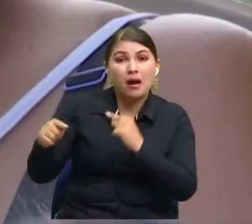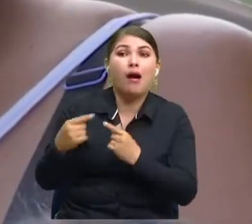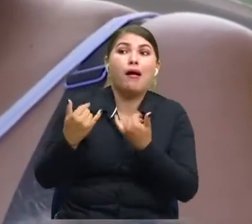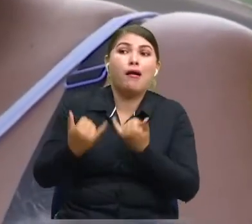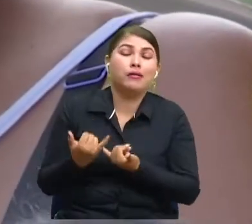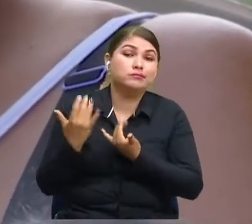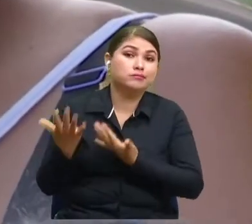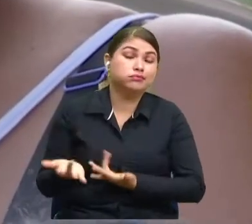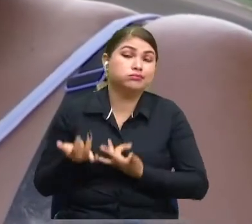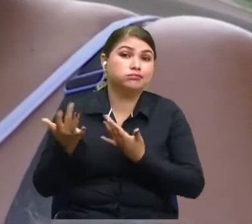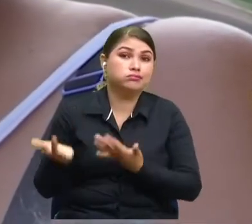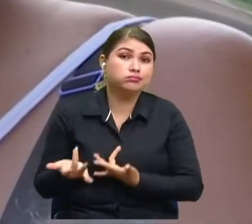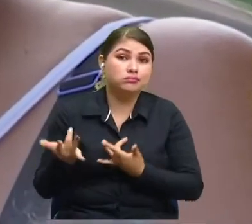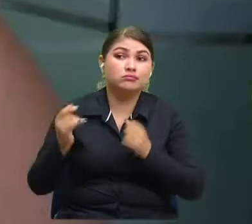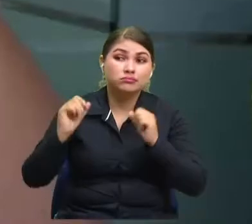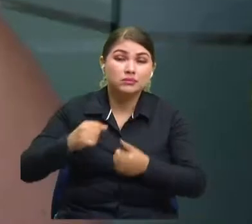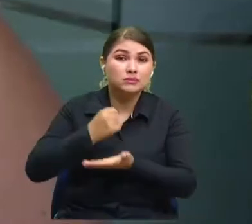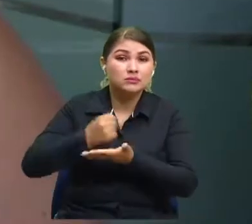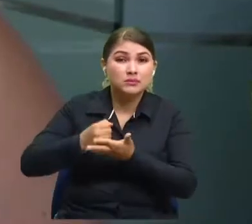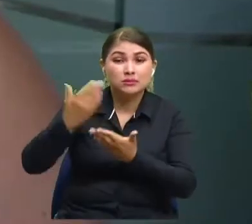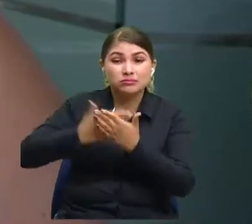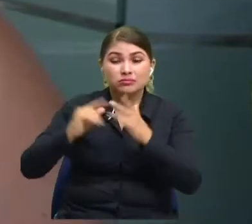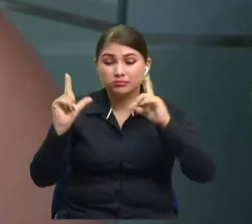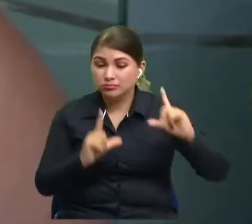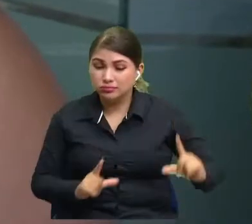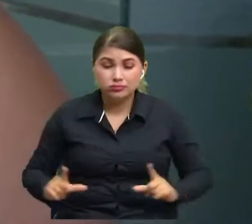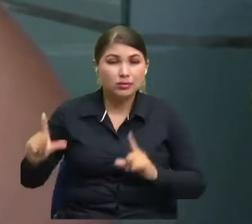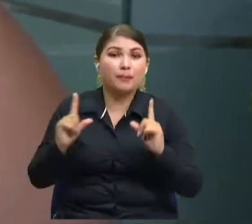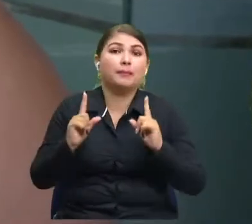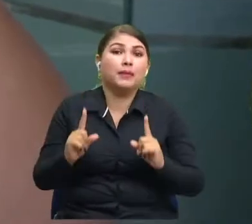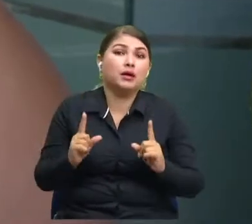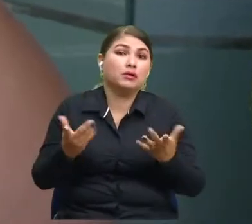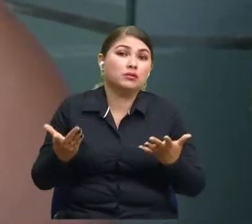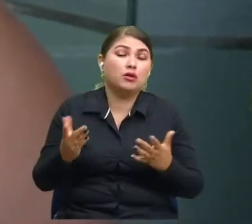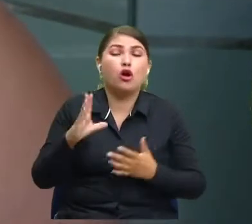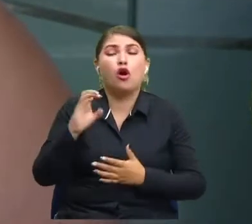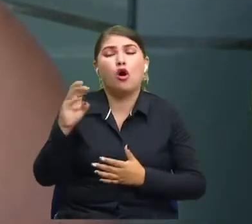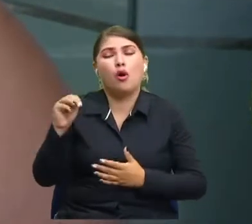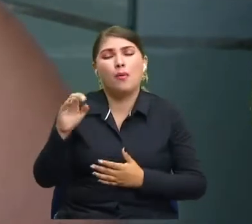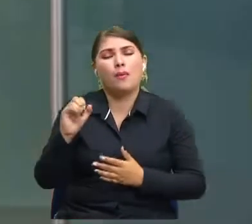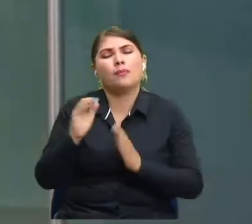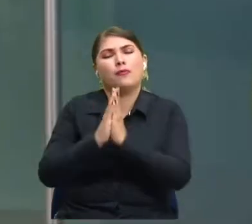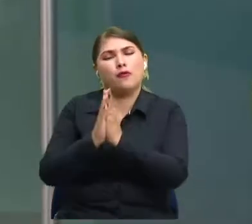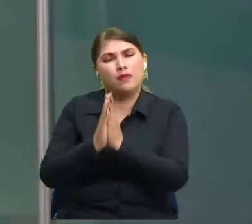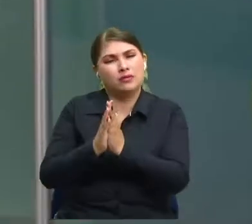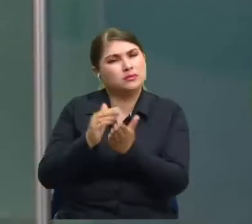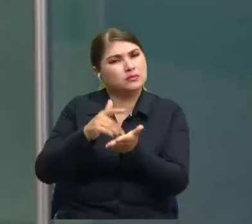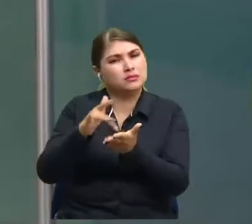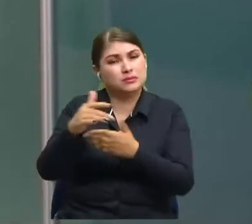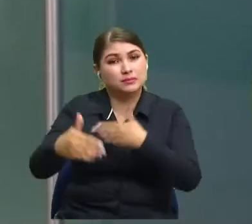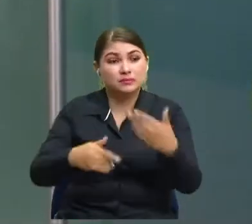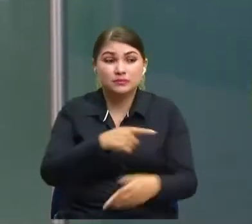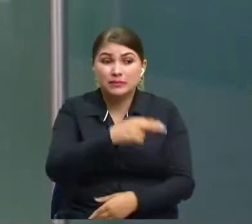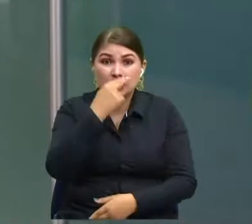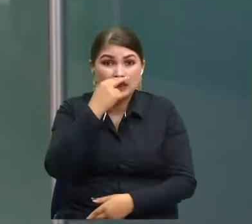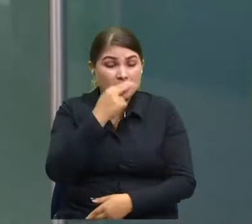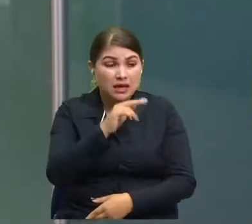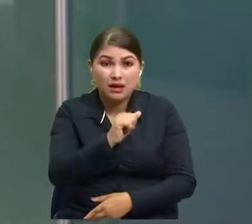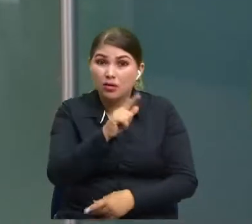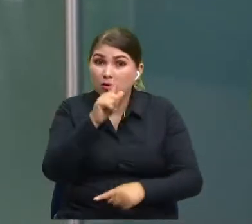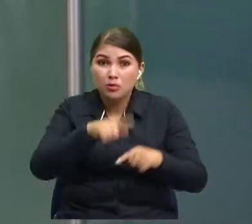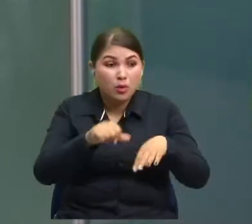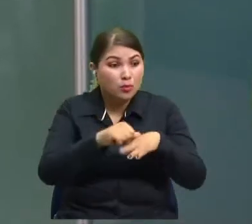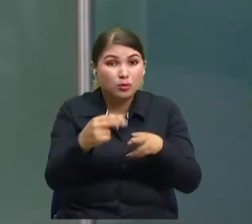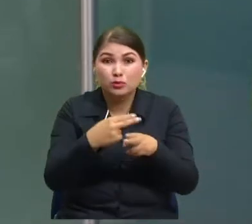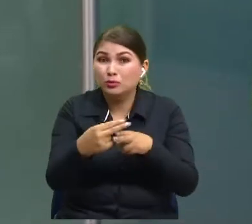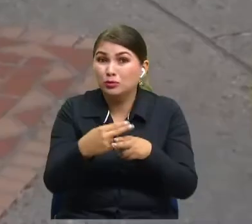en espera de que me autoricen toda la radiografía y todo, pero espero de que Comeva, por favor, esta vez agilice. Si la menor no es operada lo